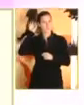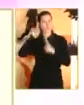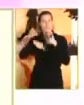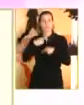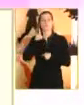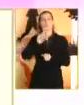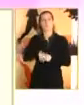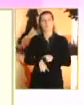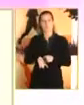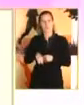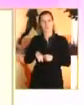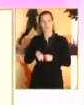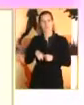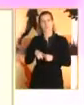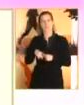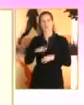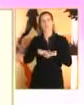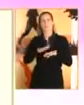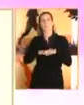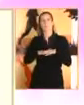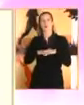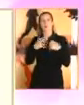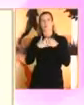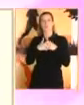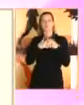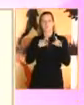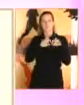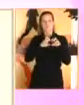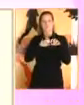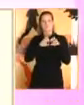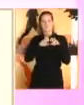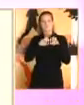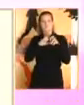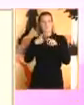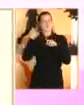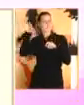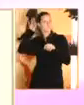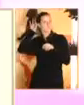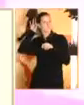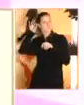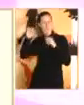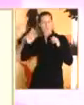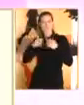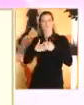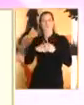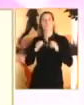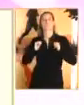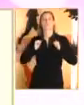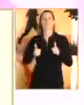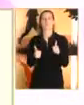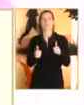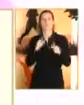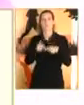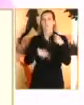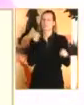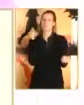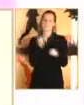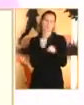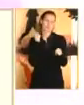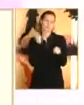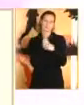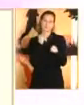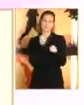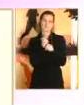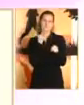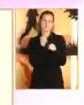después para programar todo lo que es el aparato y conseguir que empezara a funcionar, y luego es mucho trabajo hasta que consigues llegar